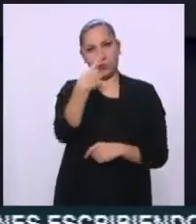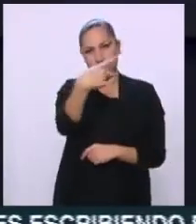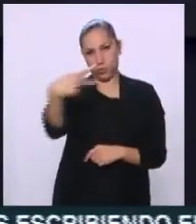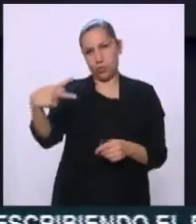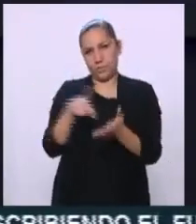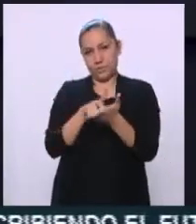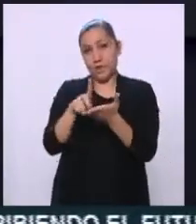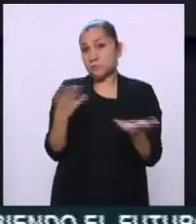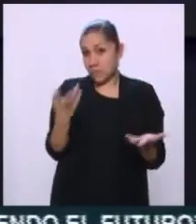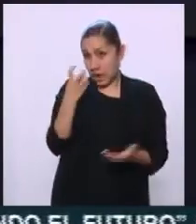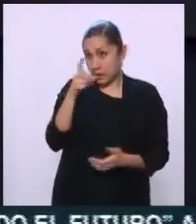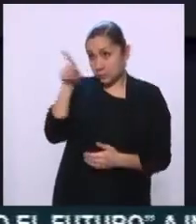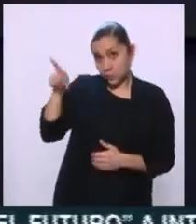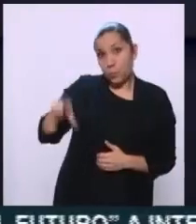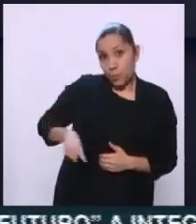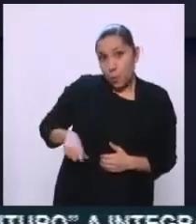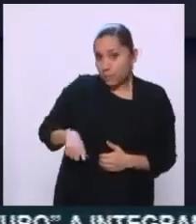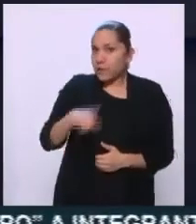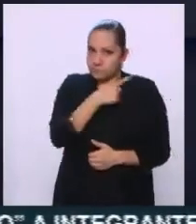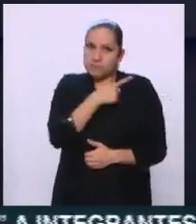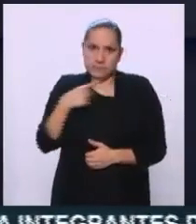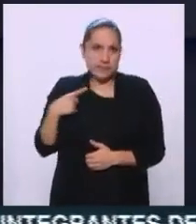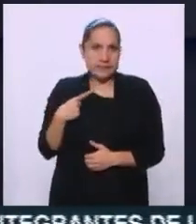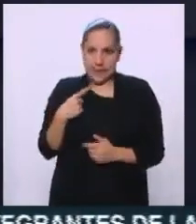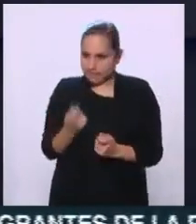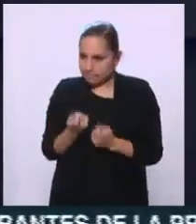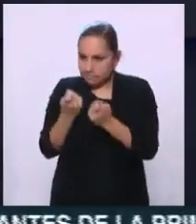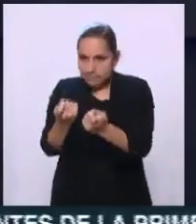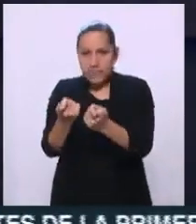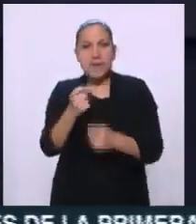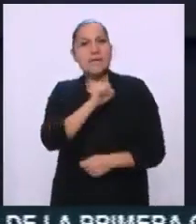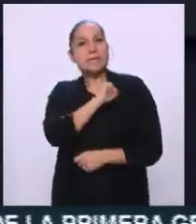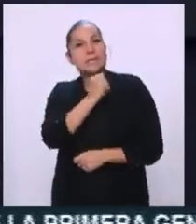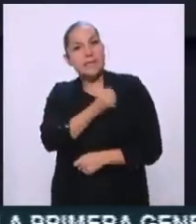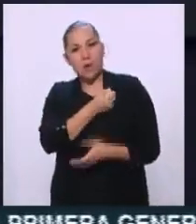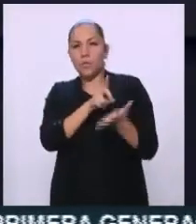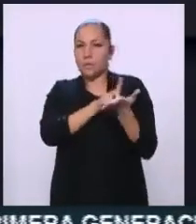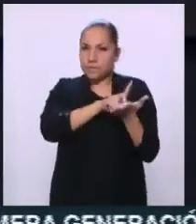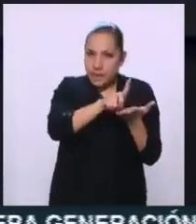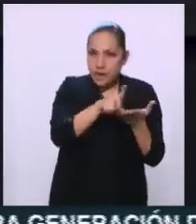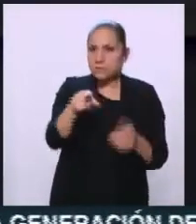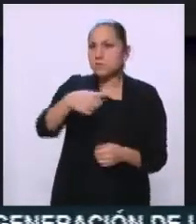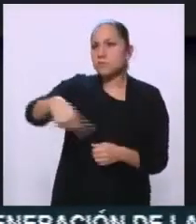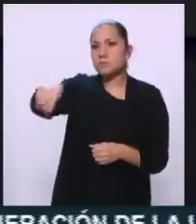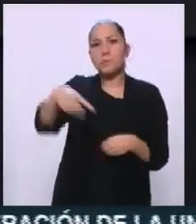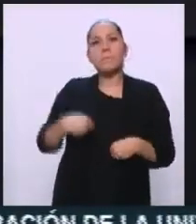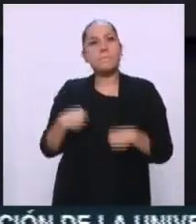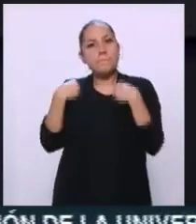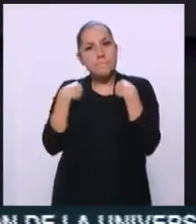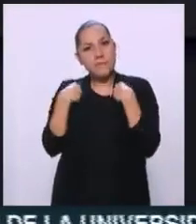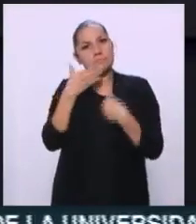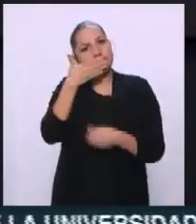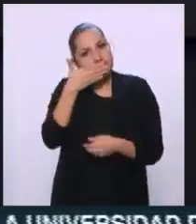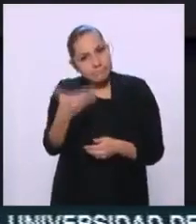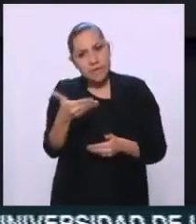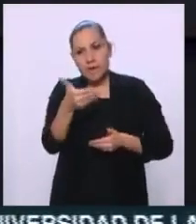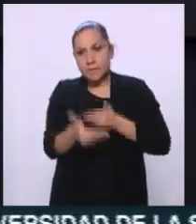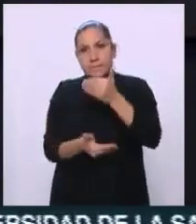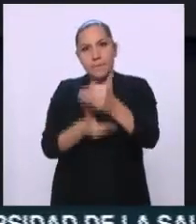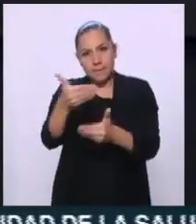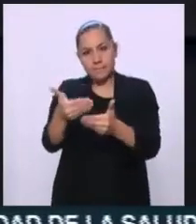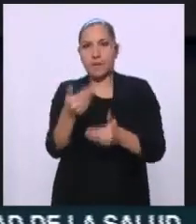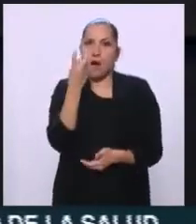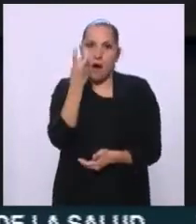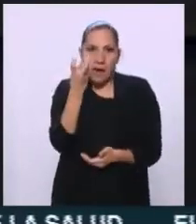pues es algo que está en la Constitución, el derecho a la salud, el derecho al bienestar, y que las ayudas sociales que hoy existen en